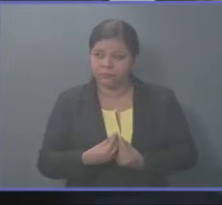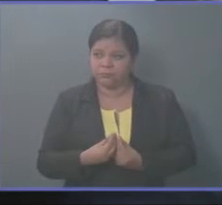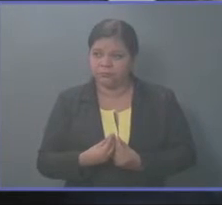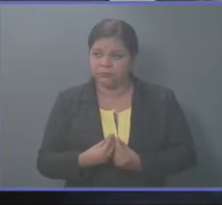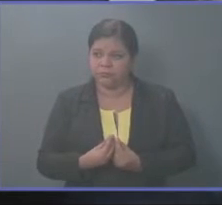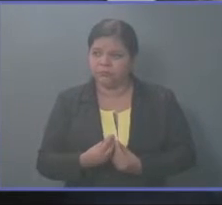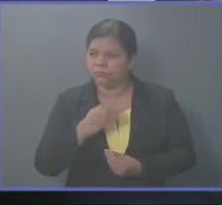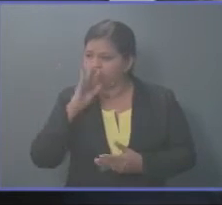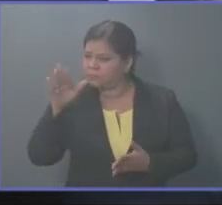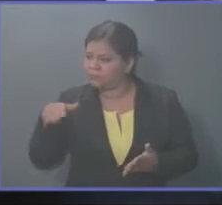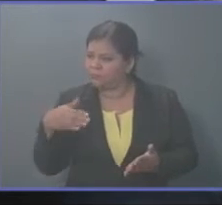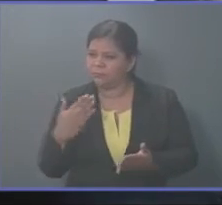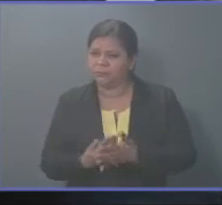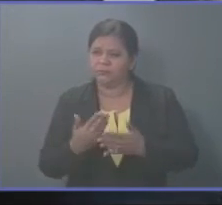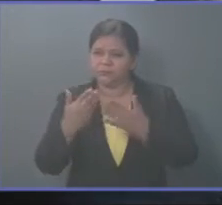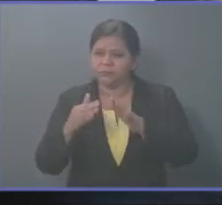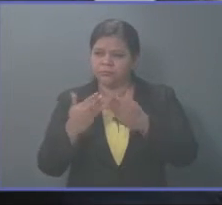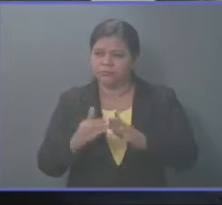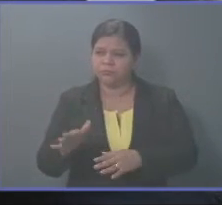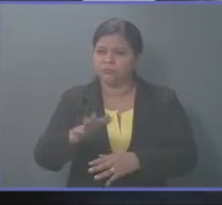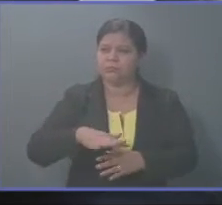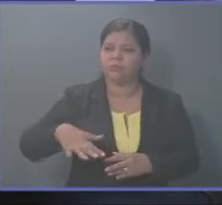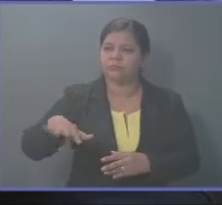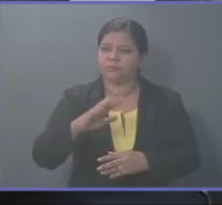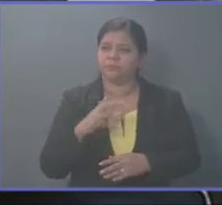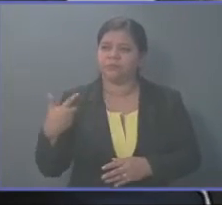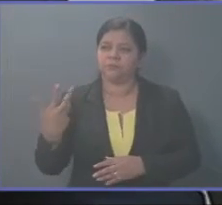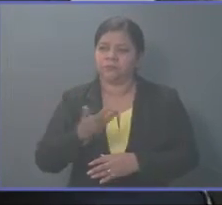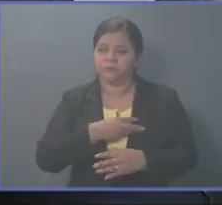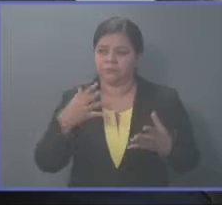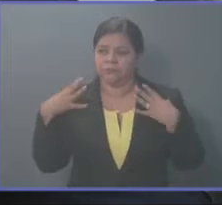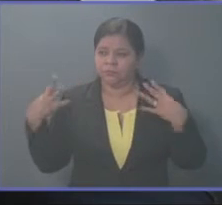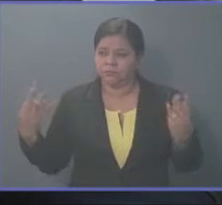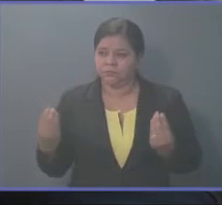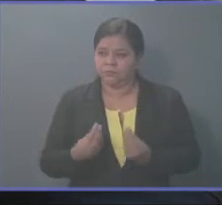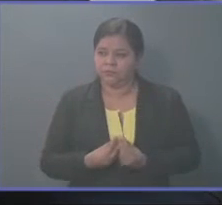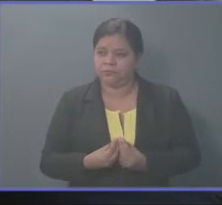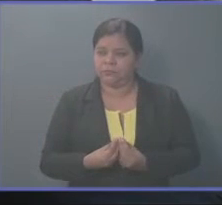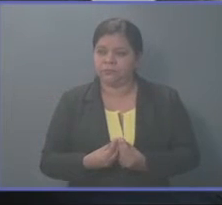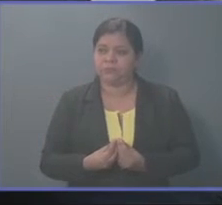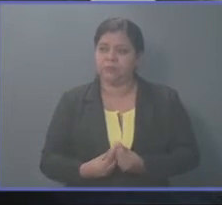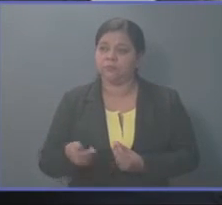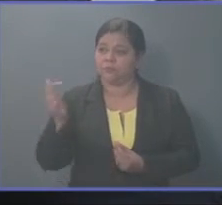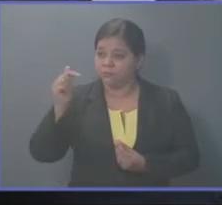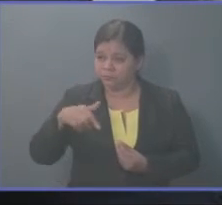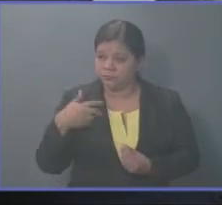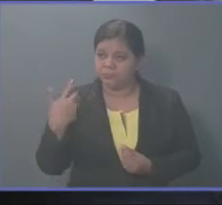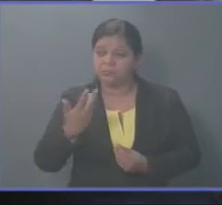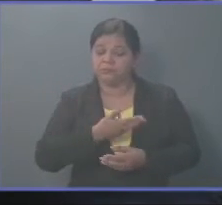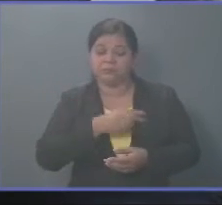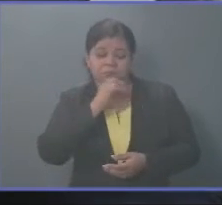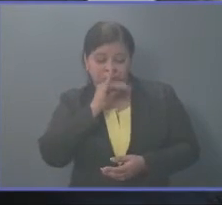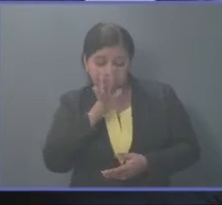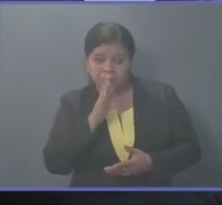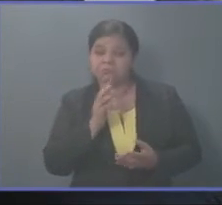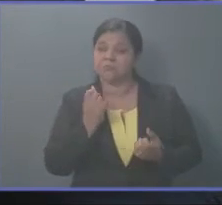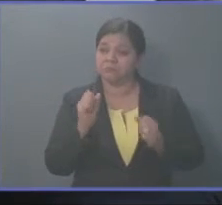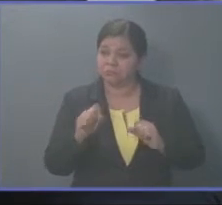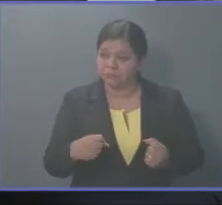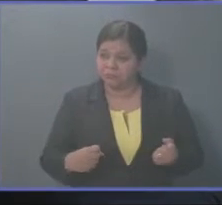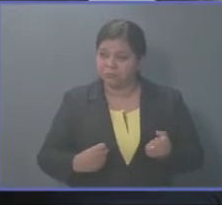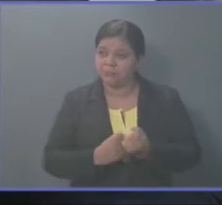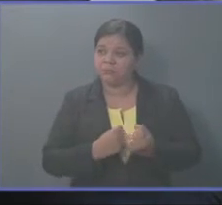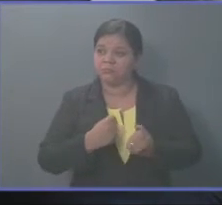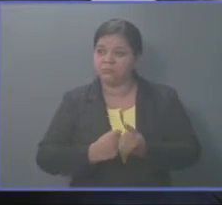integración de todos los sectores importantes de nuestra sociedad, y en donde hoy podemos decir que estamos aportando